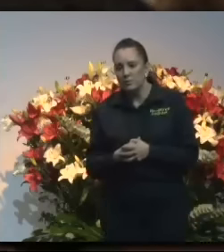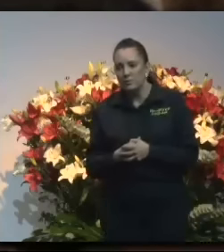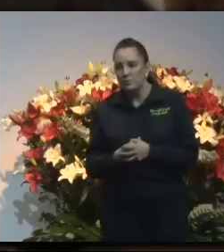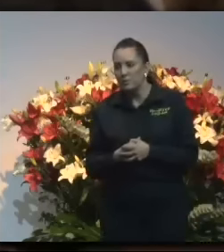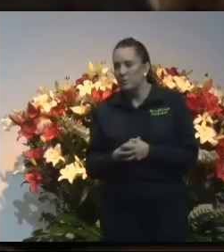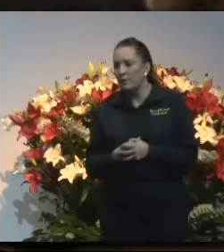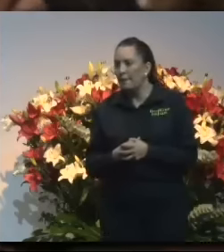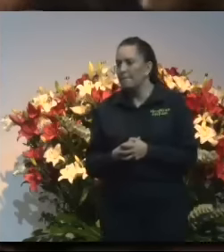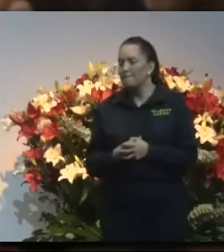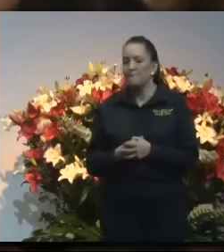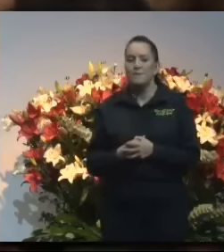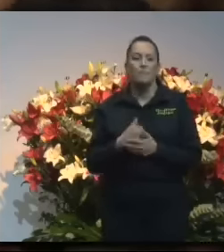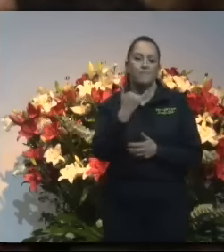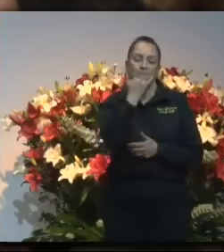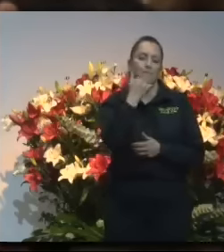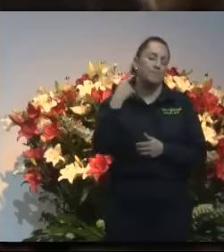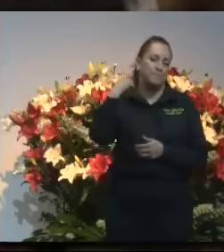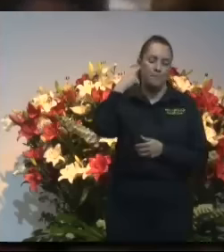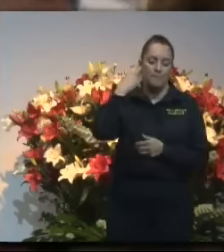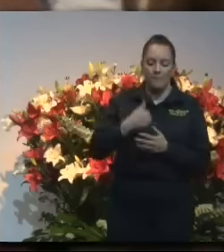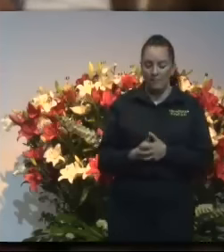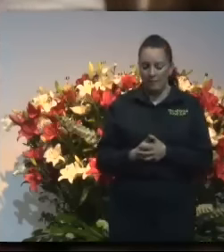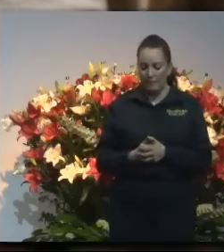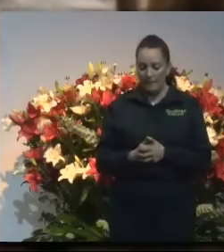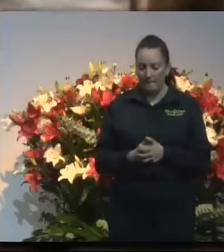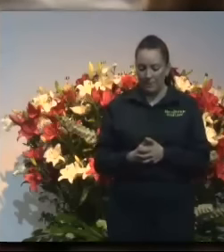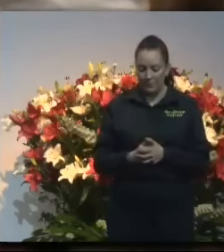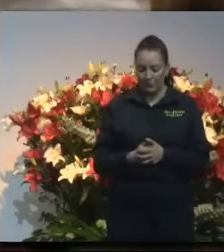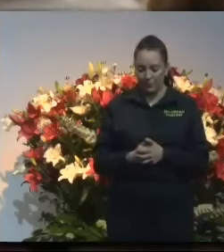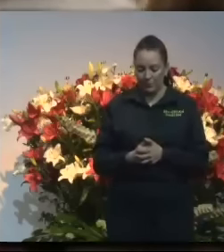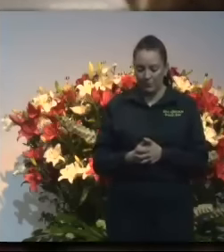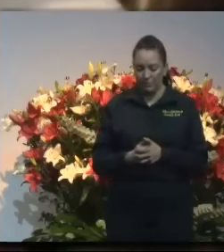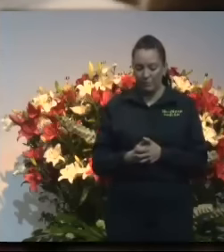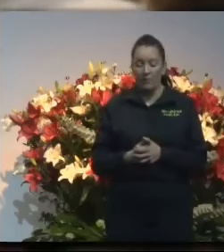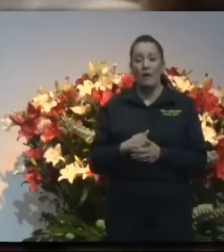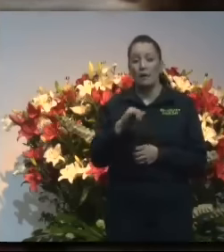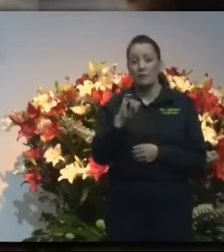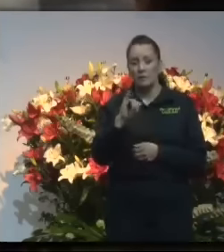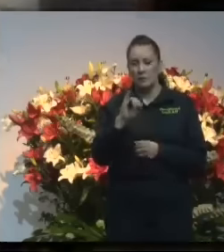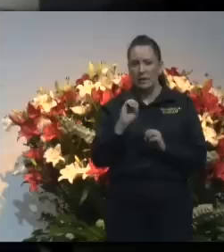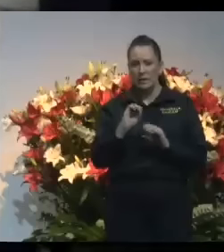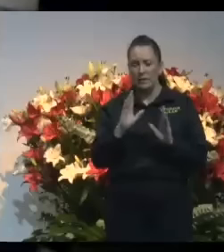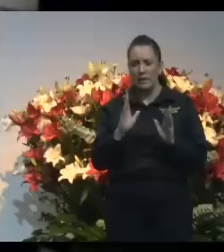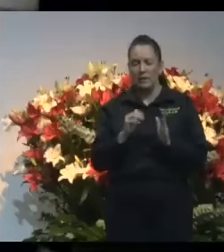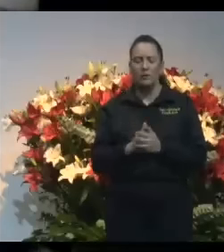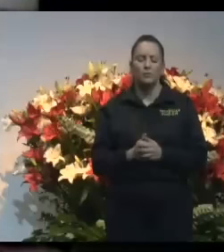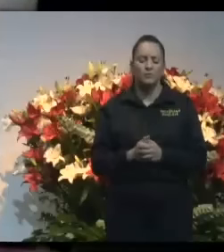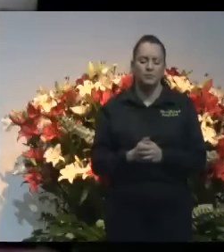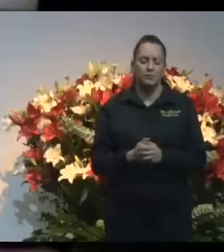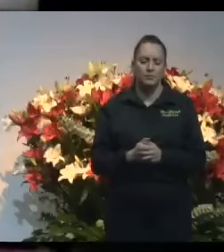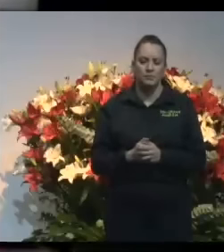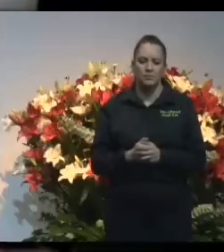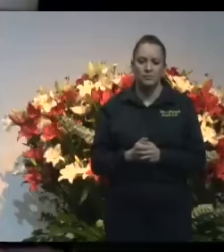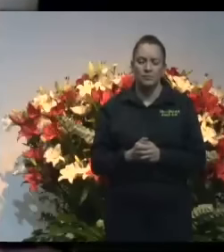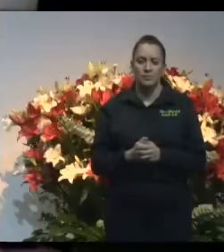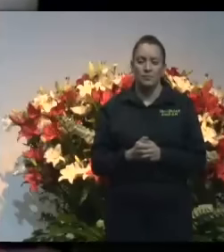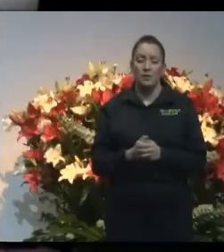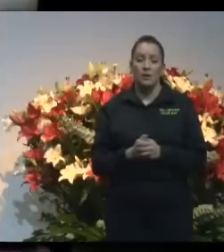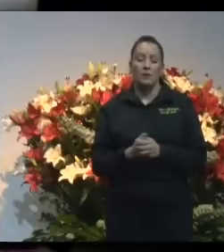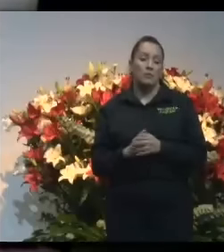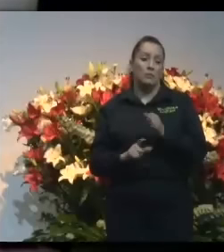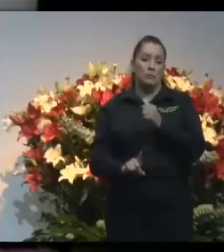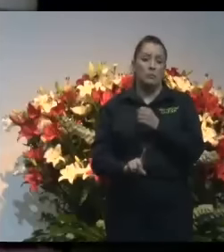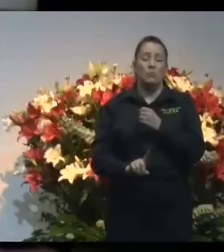Gaza? Por supuesto que sí. Por supuesto que una cosa fue el atentado